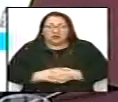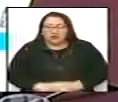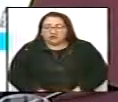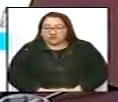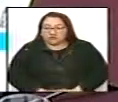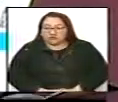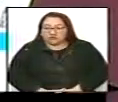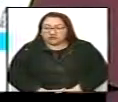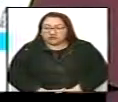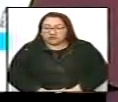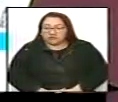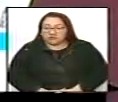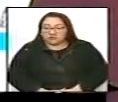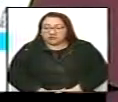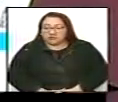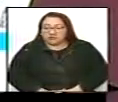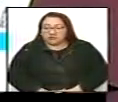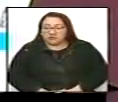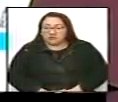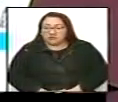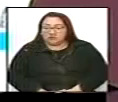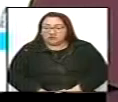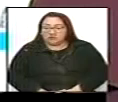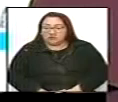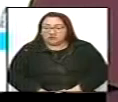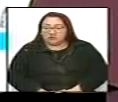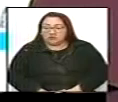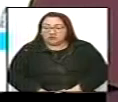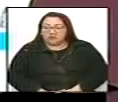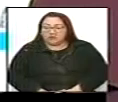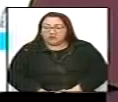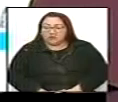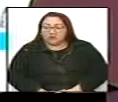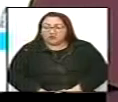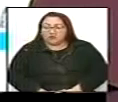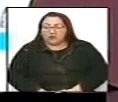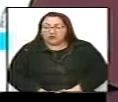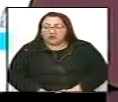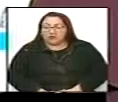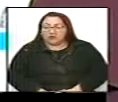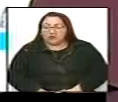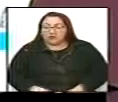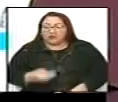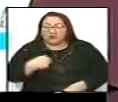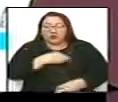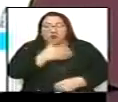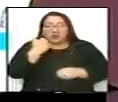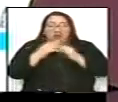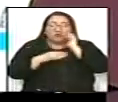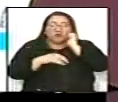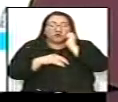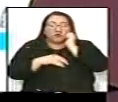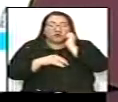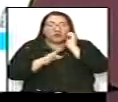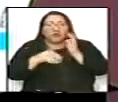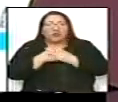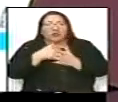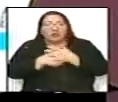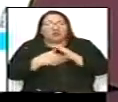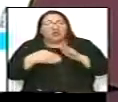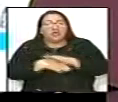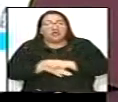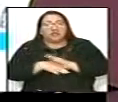de sus etapas. Y nos olvidamos de todo lo que dijimos y todo lo que argumentamos para archivar la